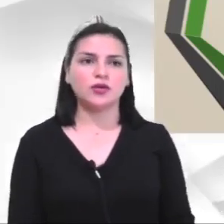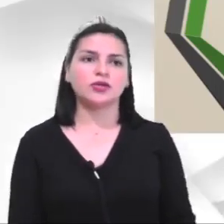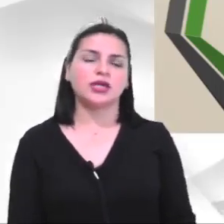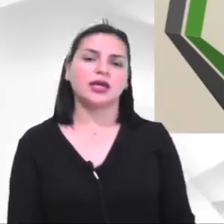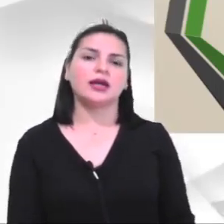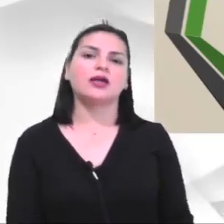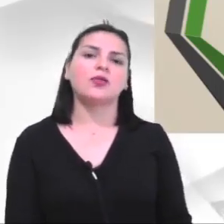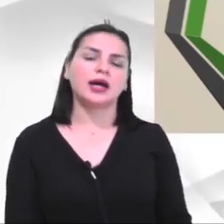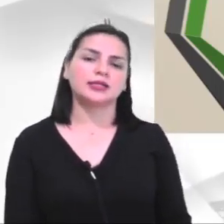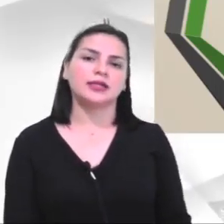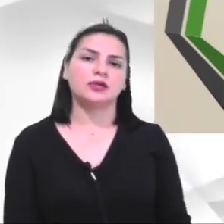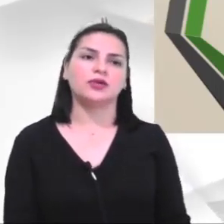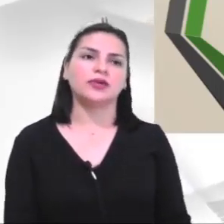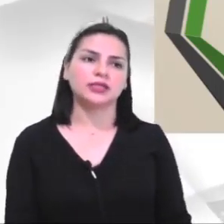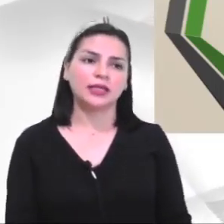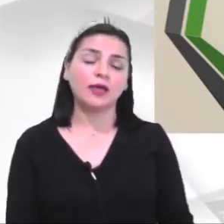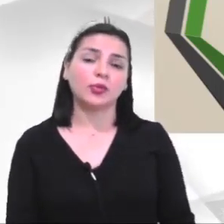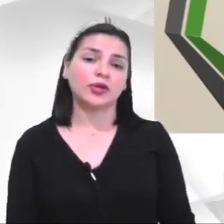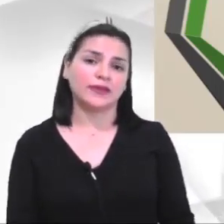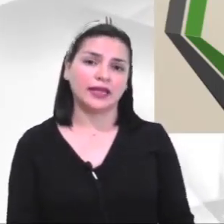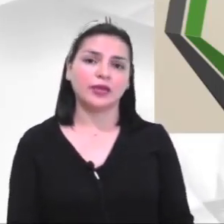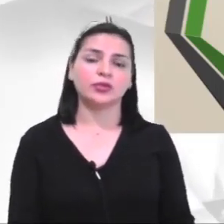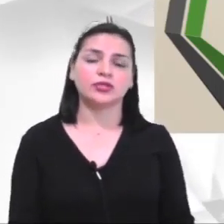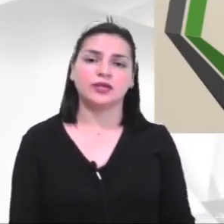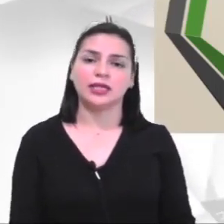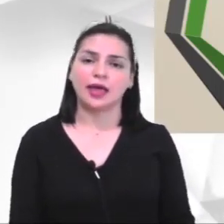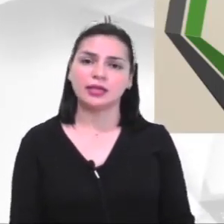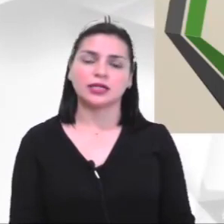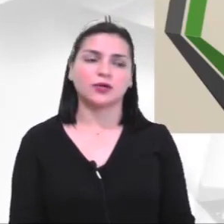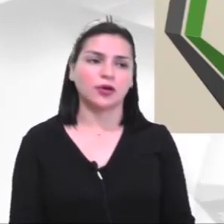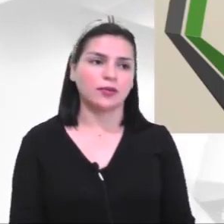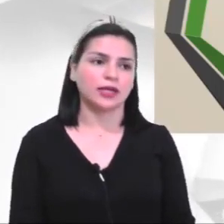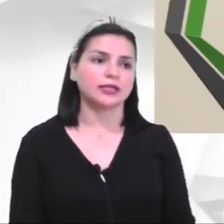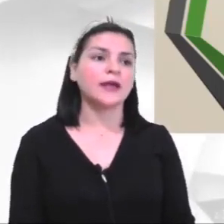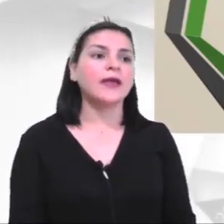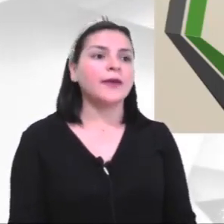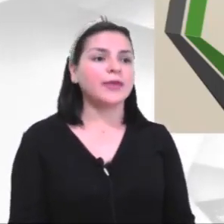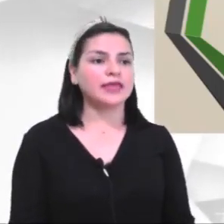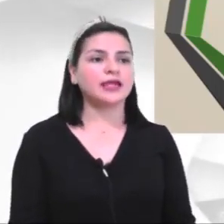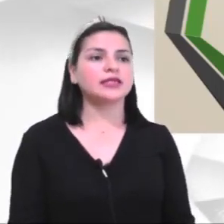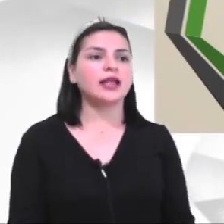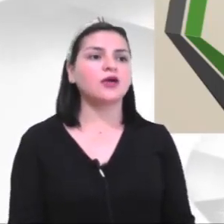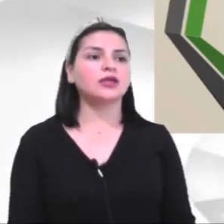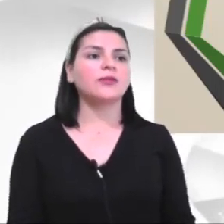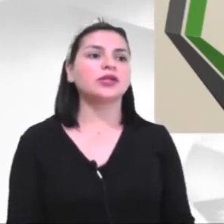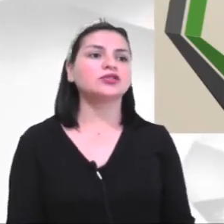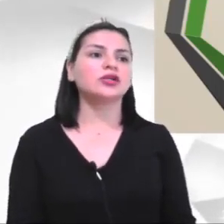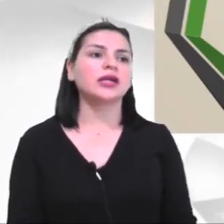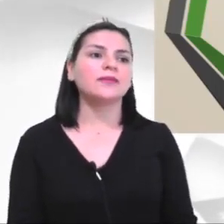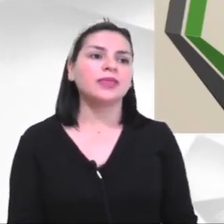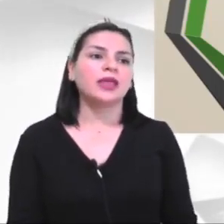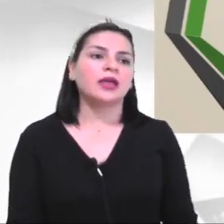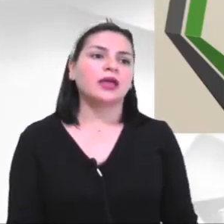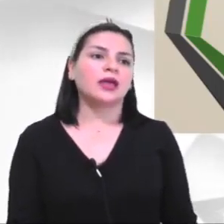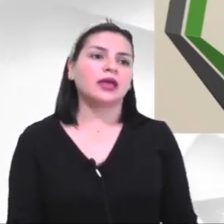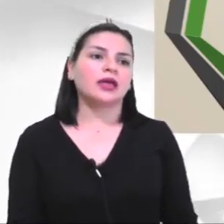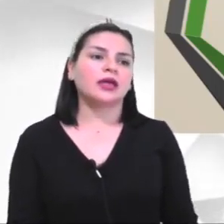su hijo llegue a graduarse de la universidad porque tiene posibilidades económicas. Mientras que la otra persona,